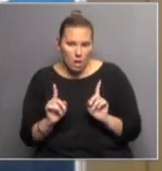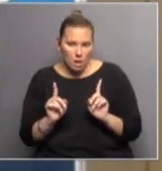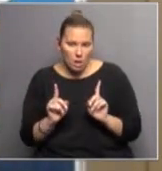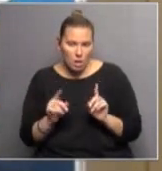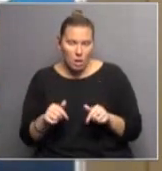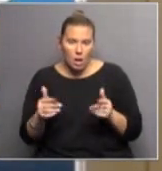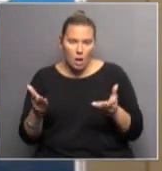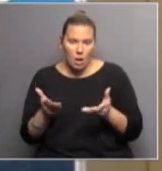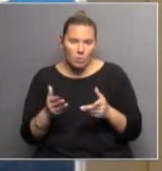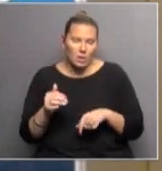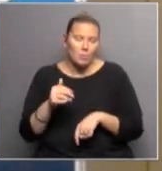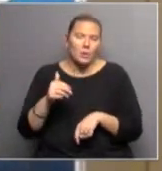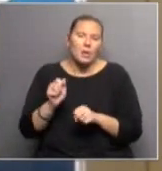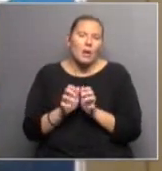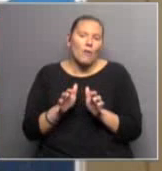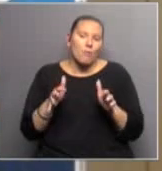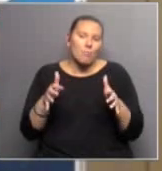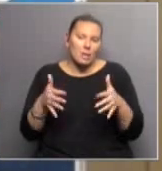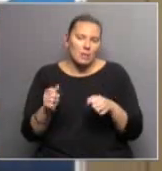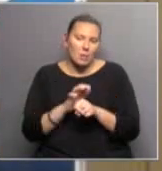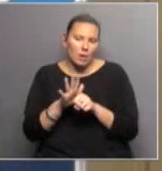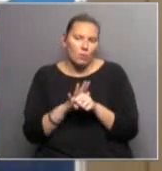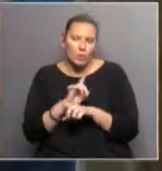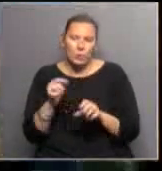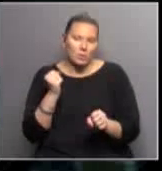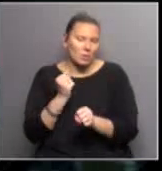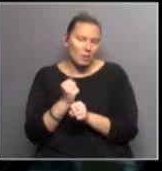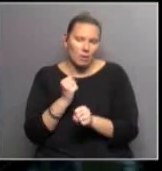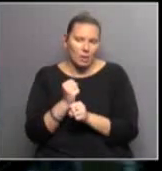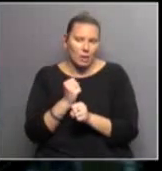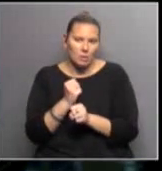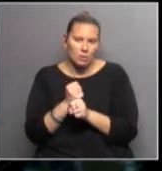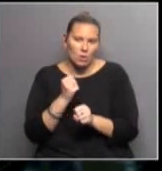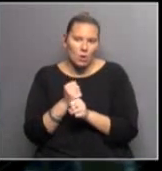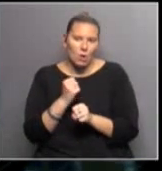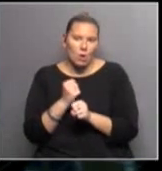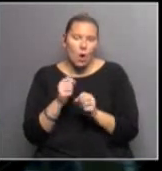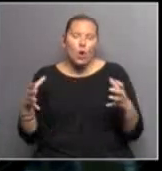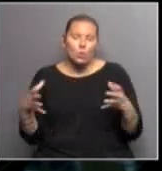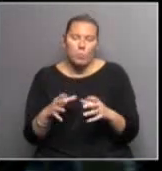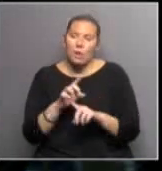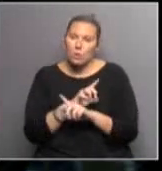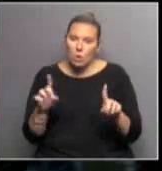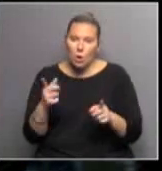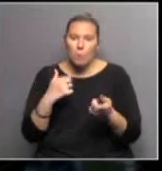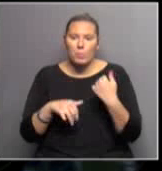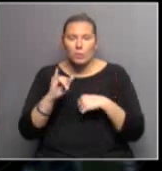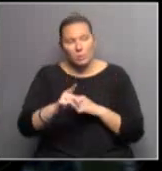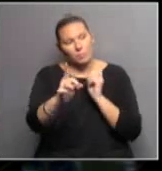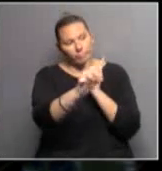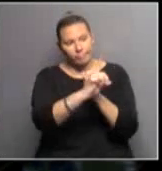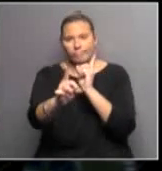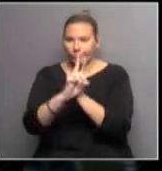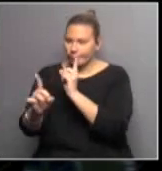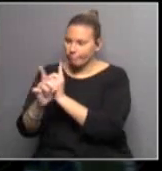este momento, por la pandemia del COVID, no estamos trabajando de manera grupal, pero sí de manera individual. En